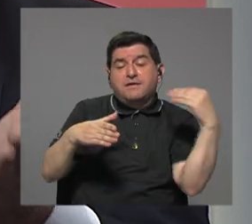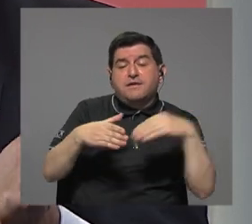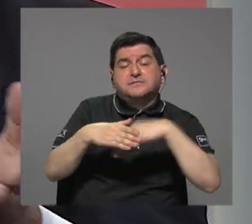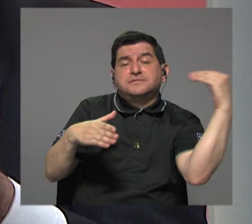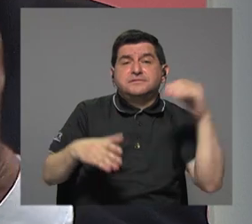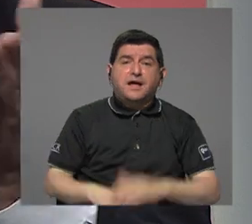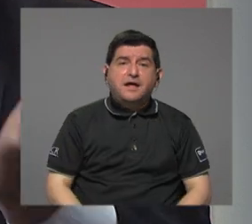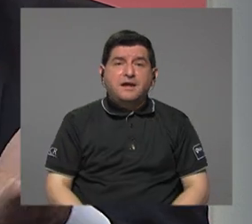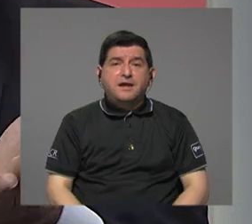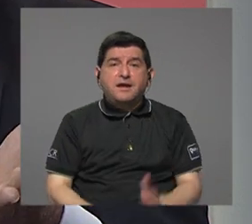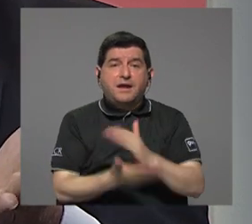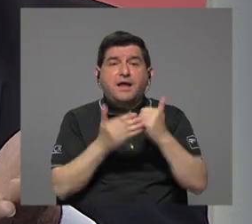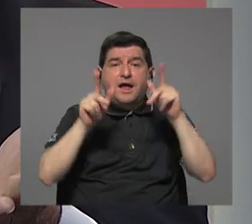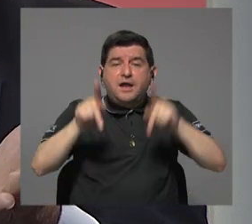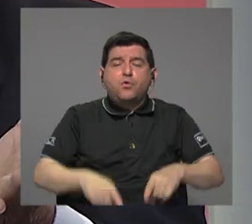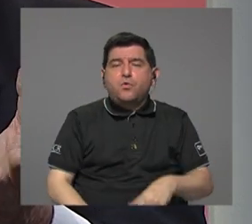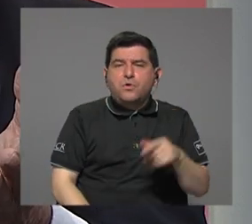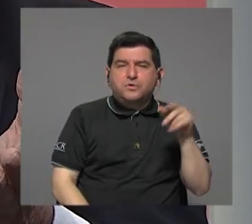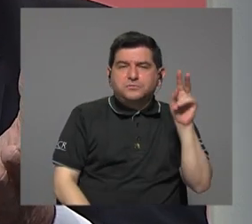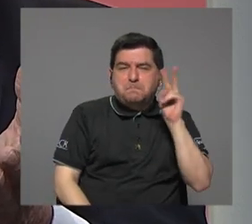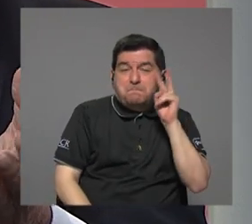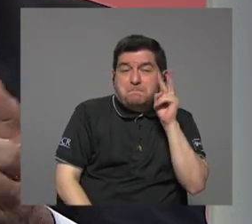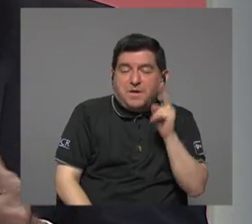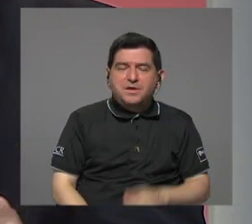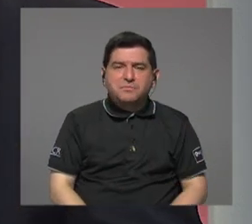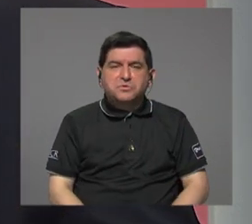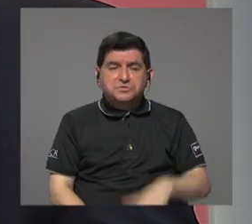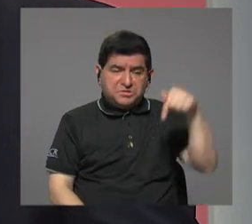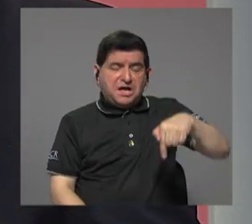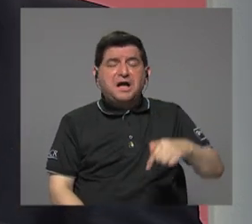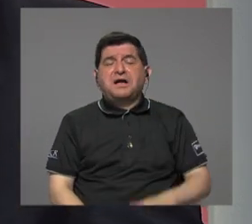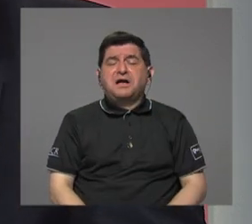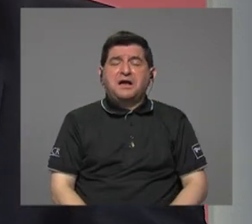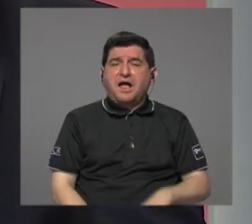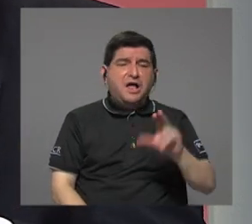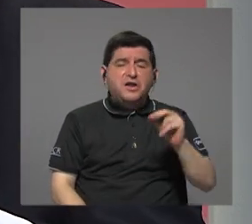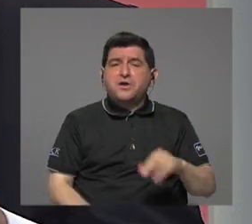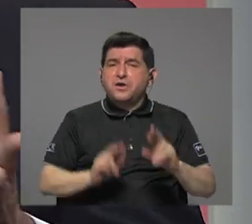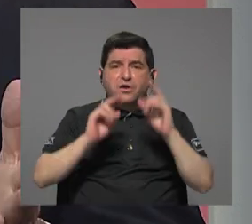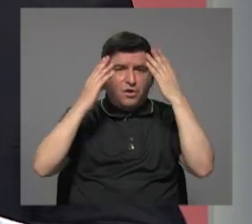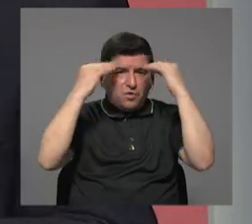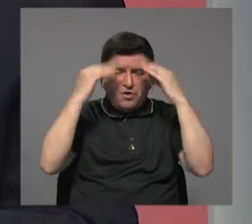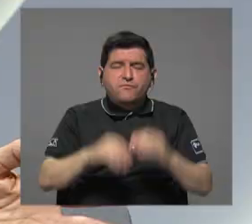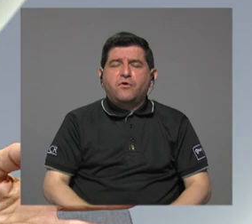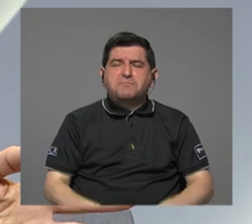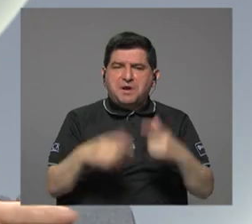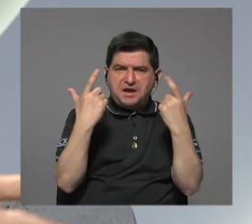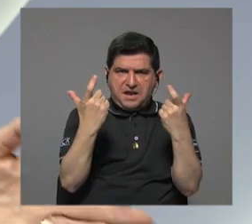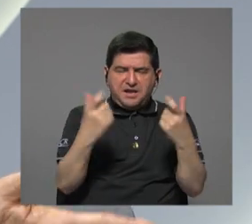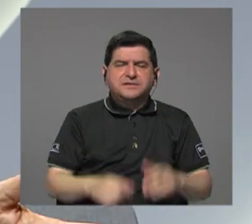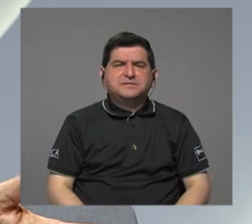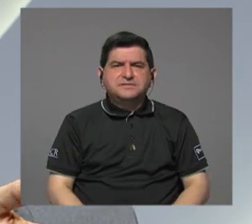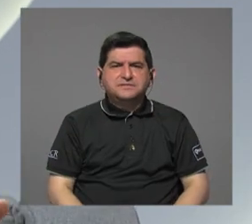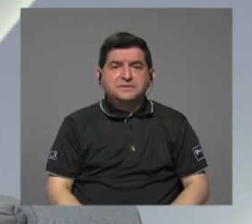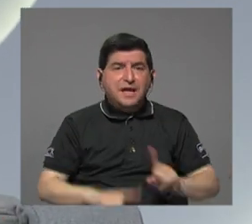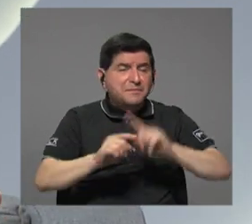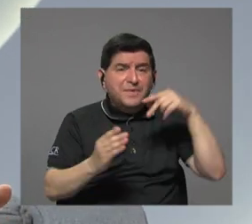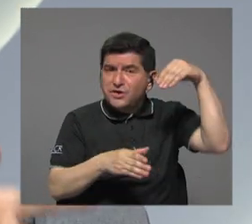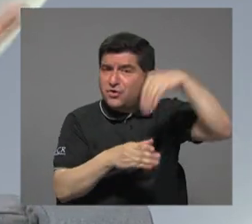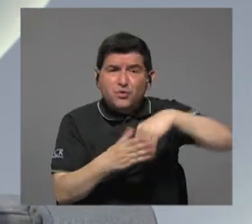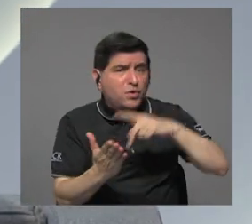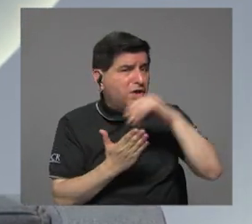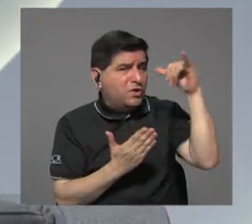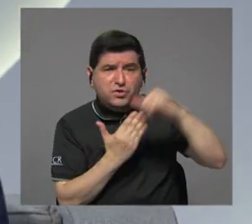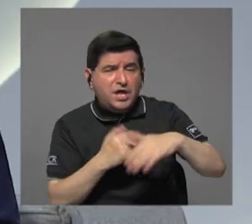porque hay algunos vasos que están reportando ganancias aquí fuera del país los proyectos